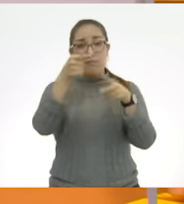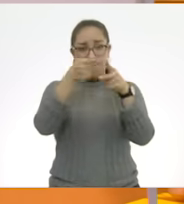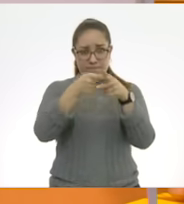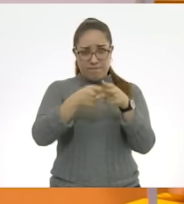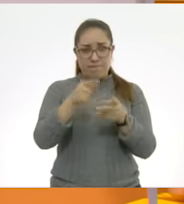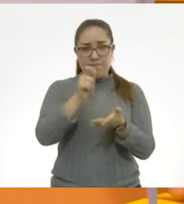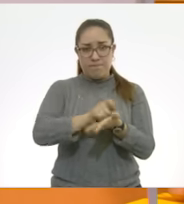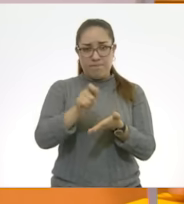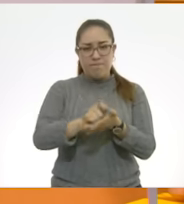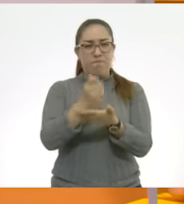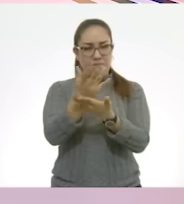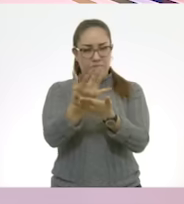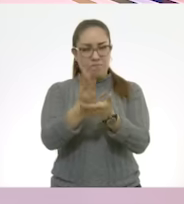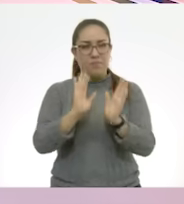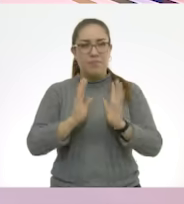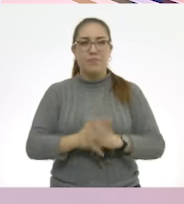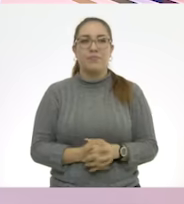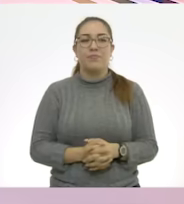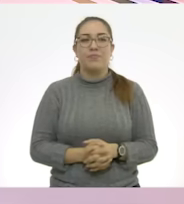esperamos.